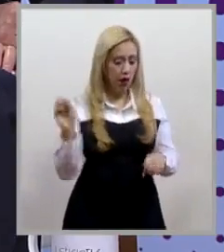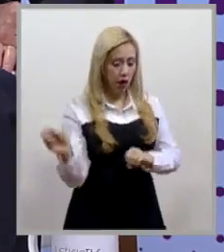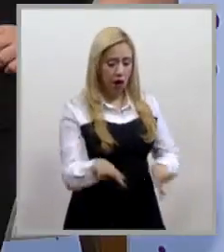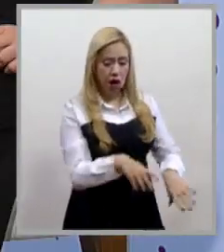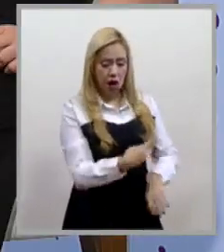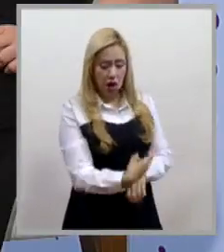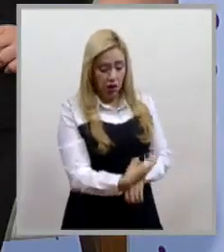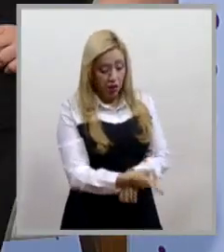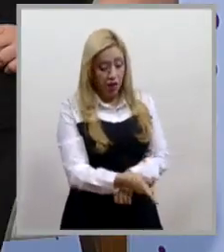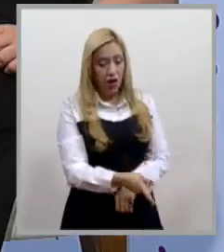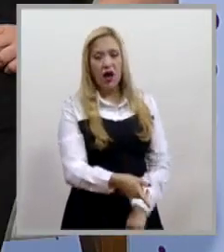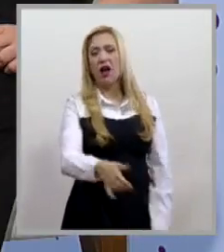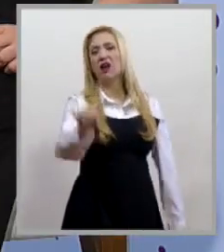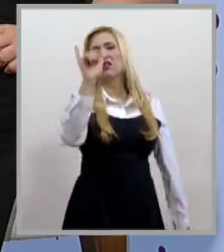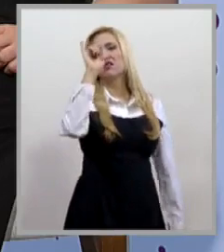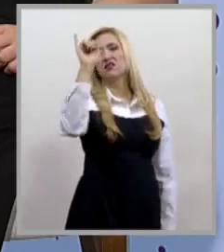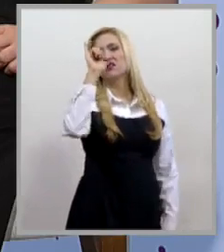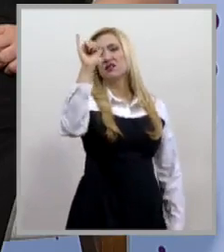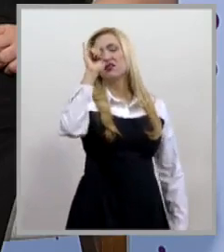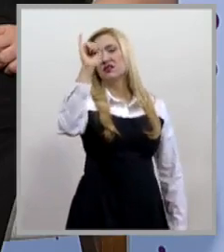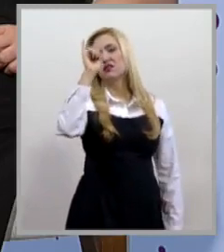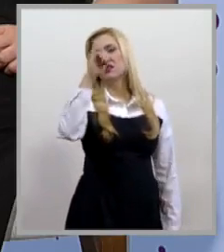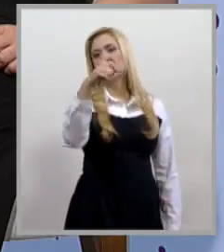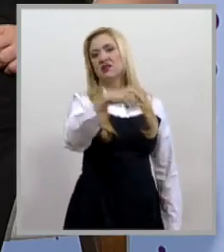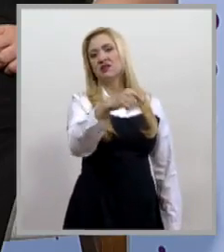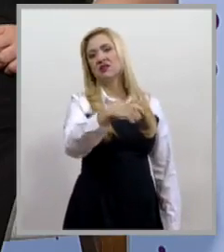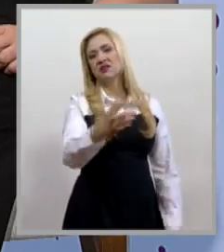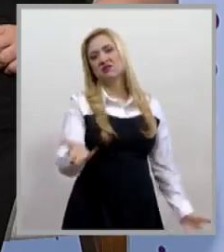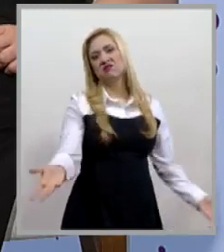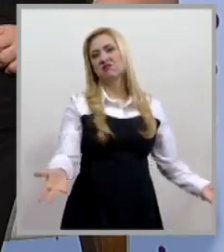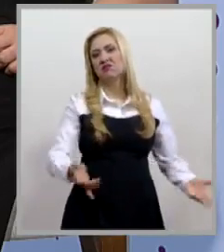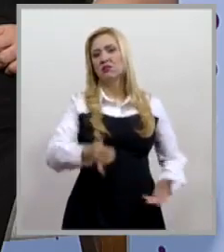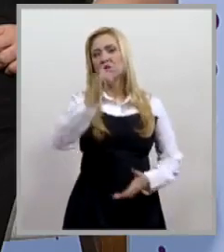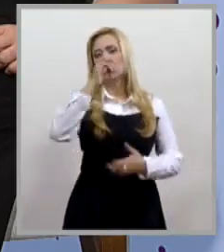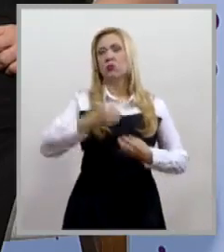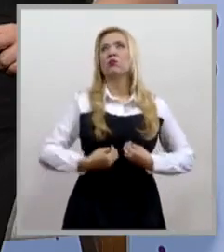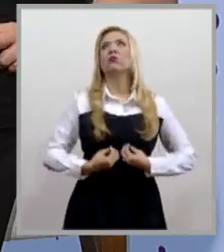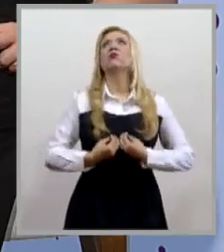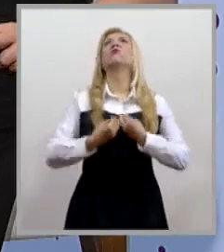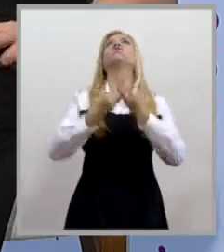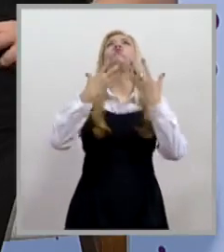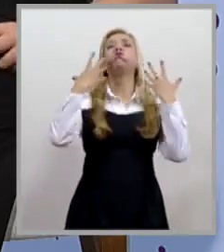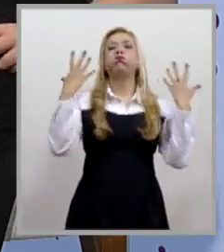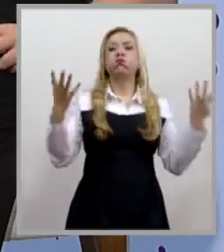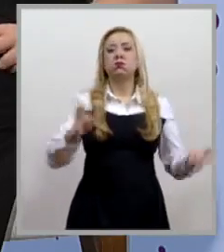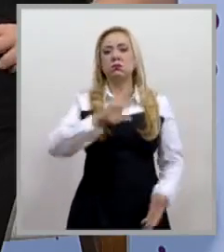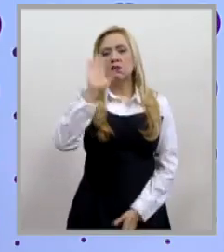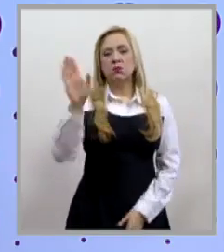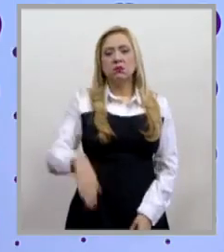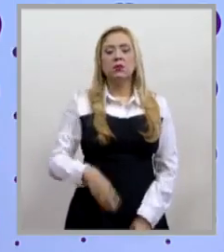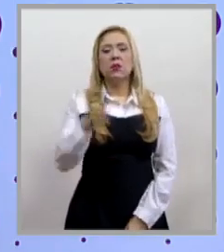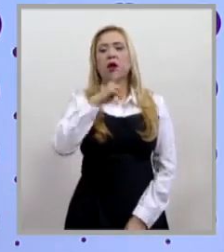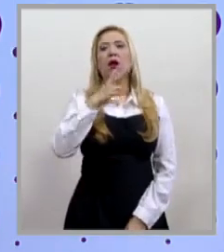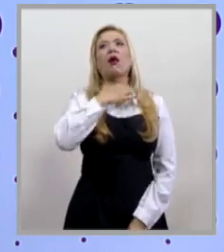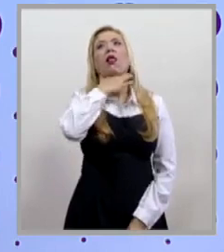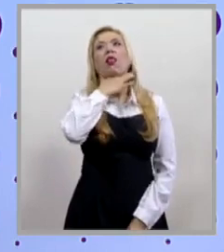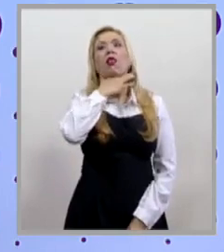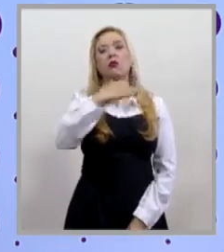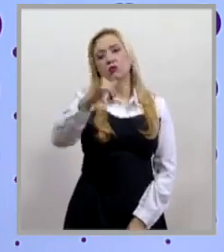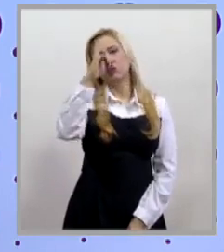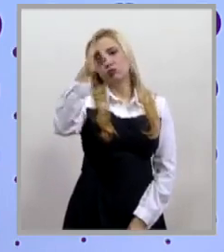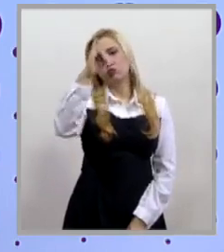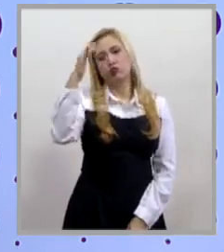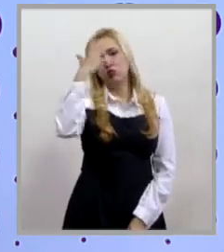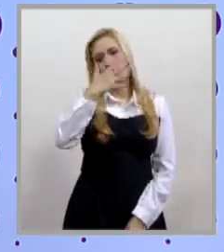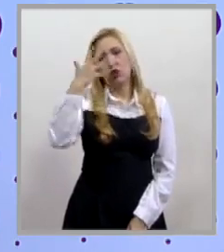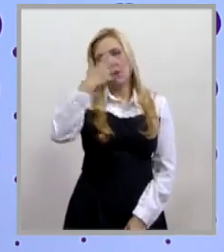una broncoaspiración, no sé el término Sí. médico Ujú. correcto, pero debido a qué? A una congestión alcohólica. O sea, murió ¿por qué? Pues porque